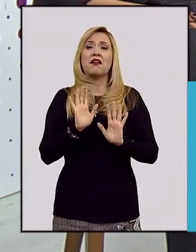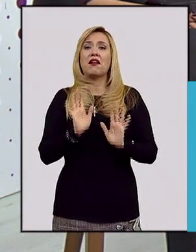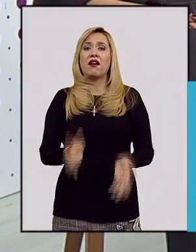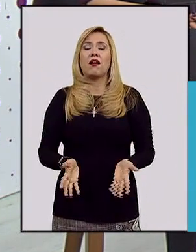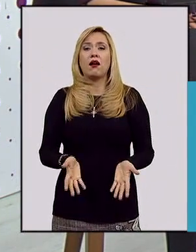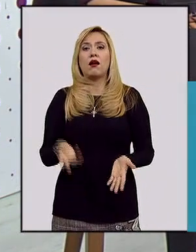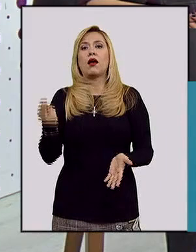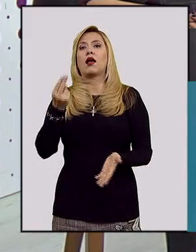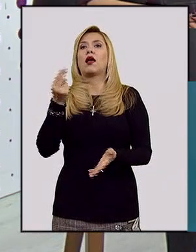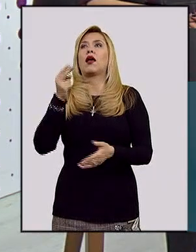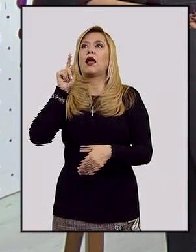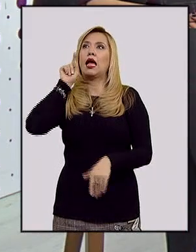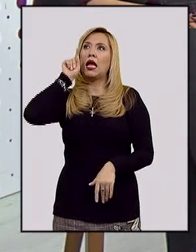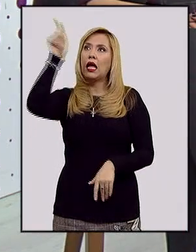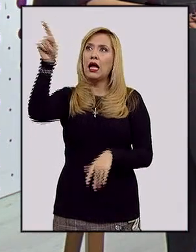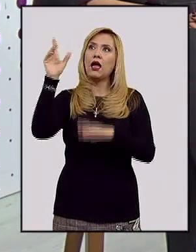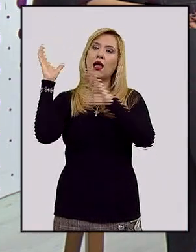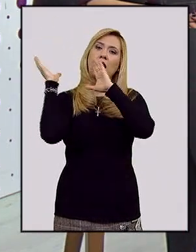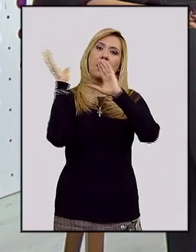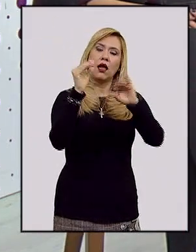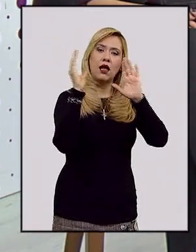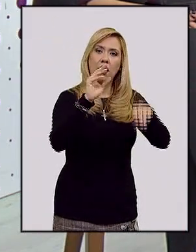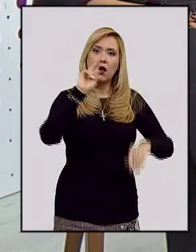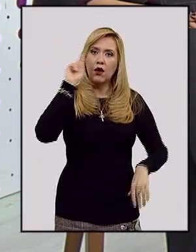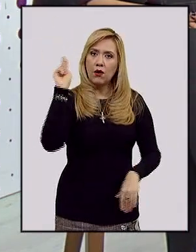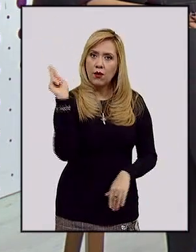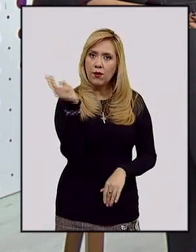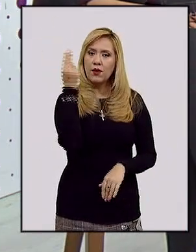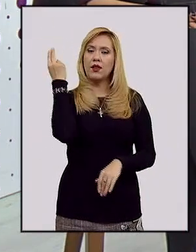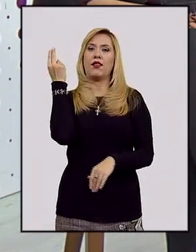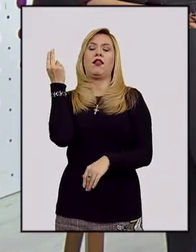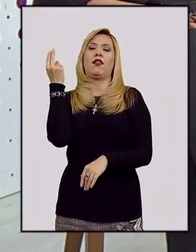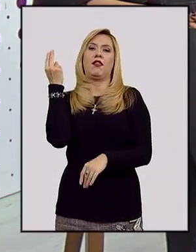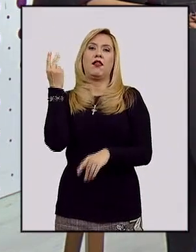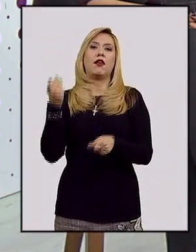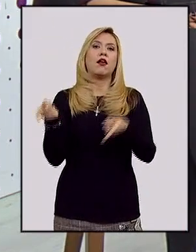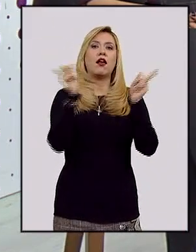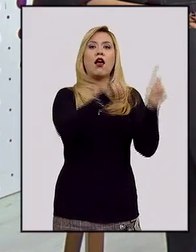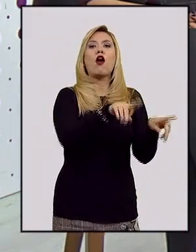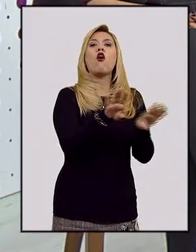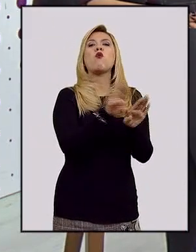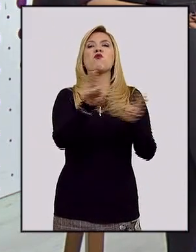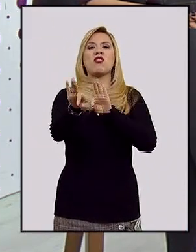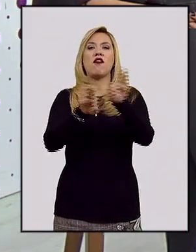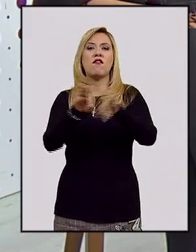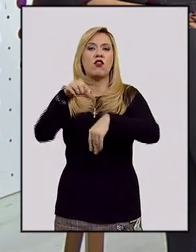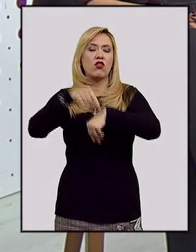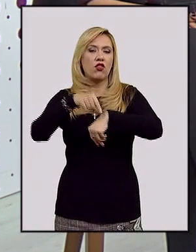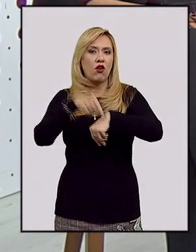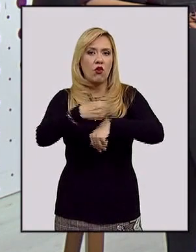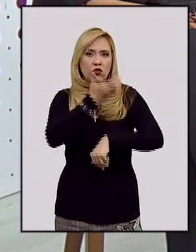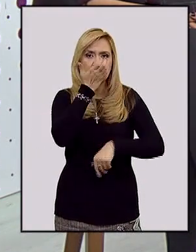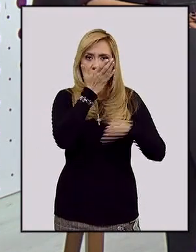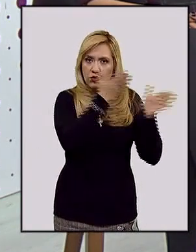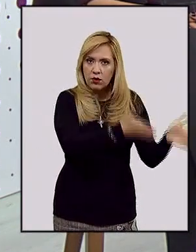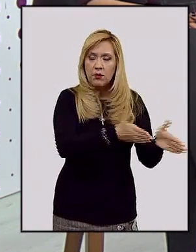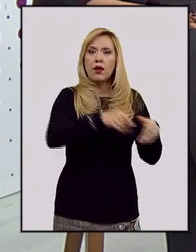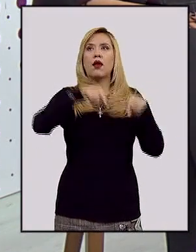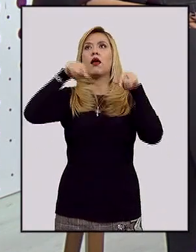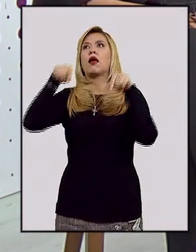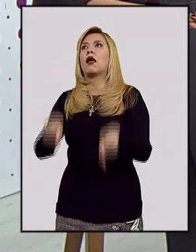desde la formación médica, este hábitus médico, pero también pasa por las instalaciones, cómo están construidas,